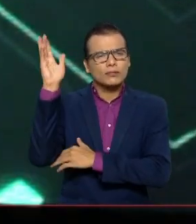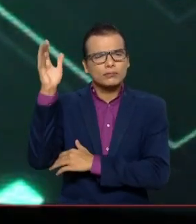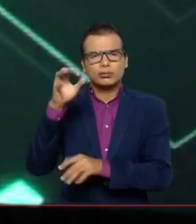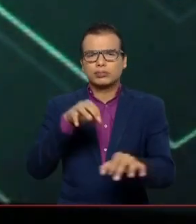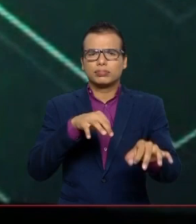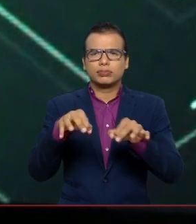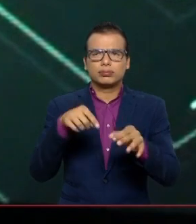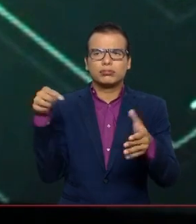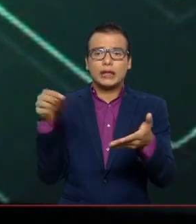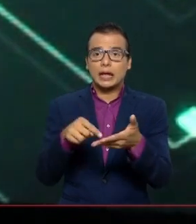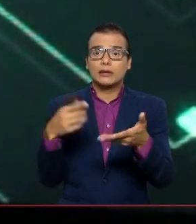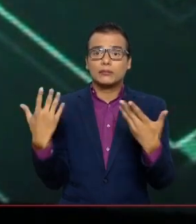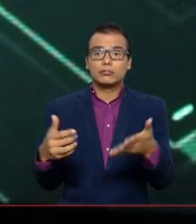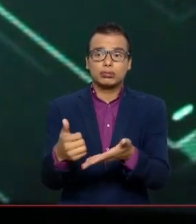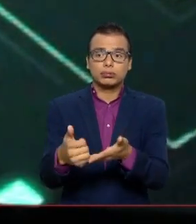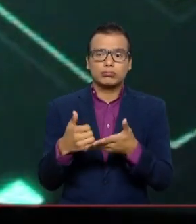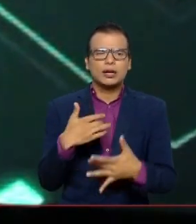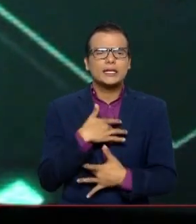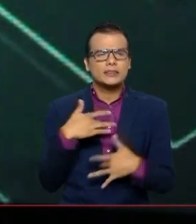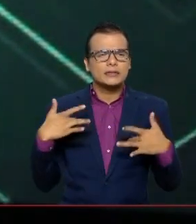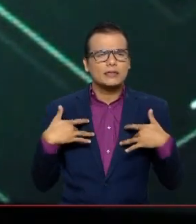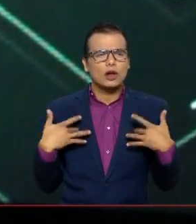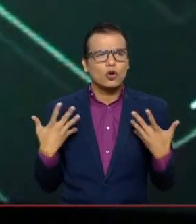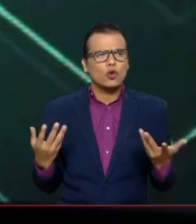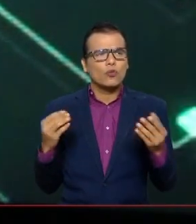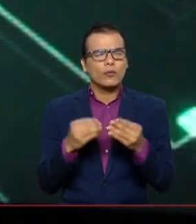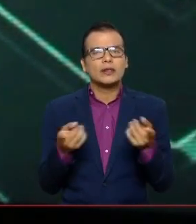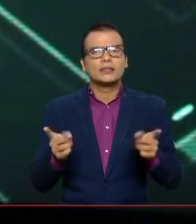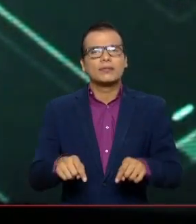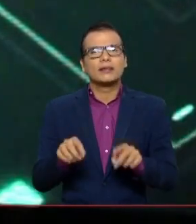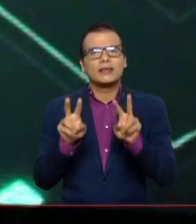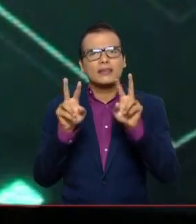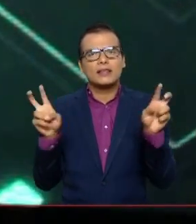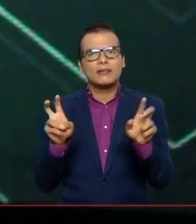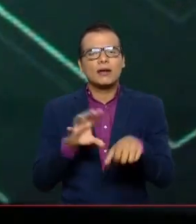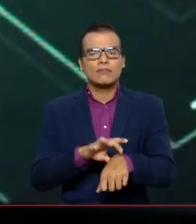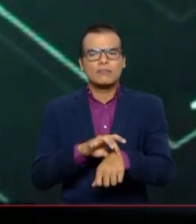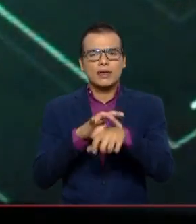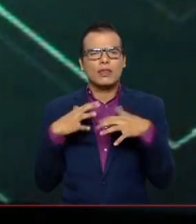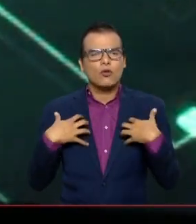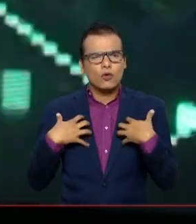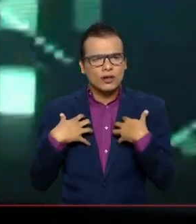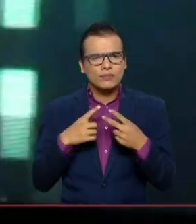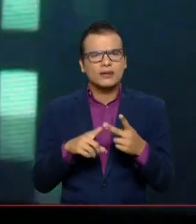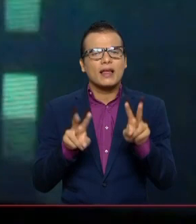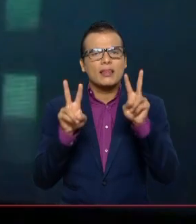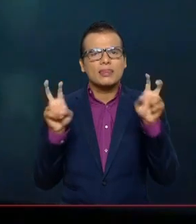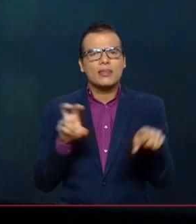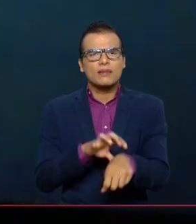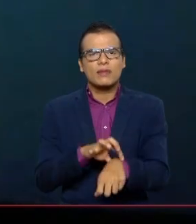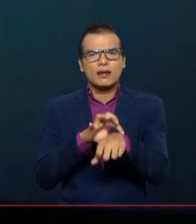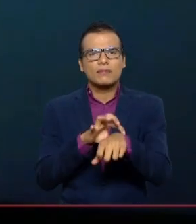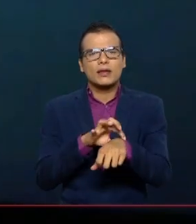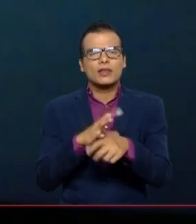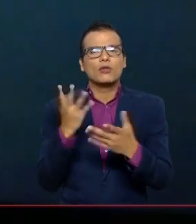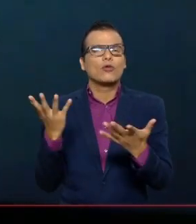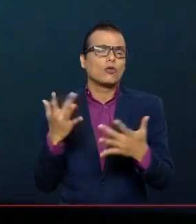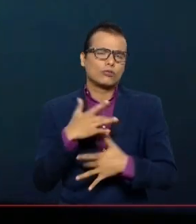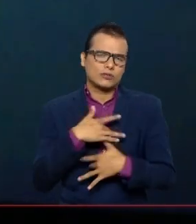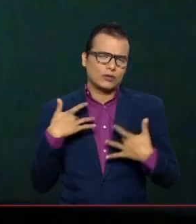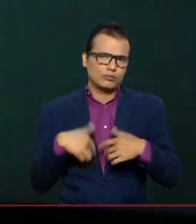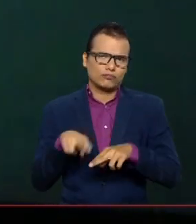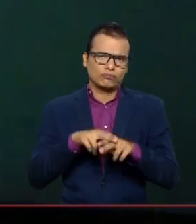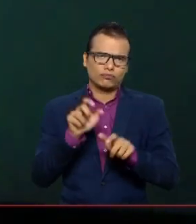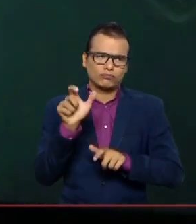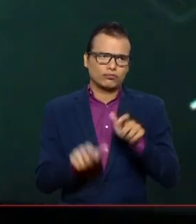beneficios que tiene el cannabis medicinal hemos pasado por tema veterinario por un tema odontológico por un tema industrial de cáñamo justamente estoy